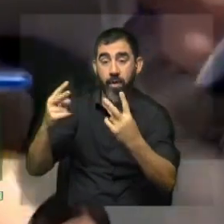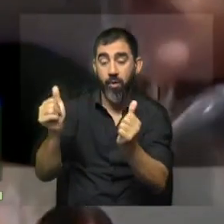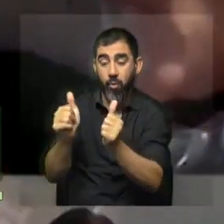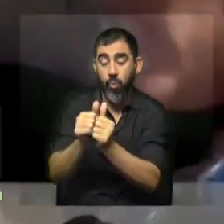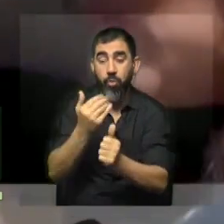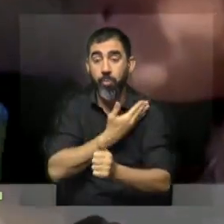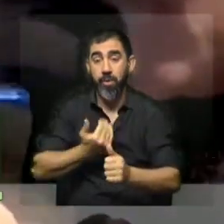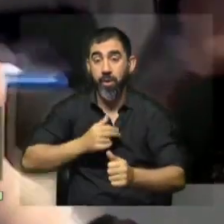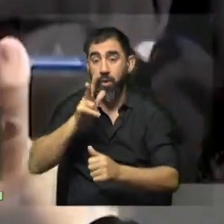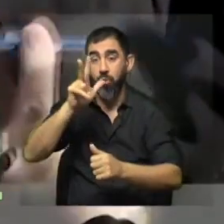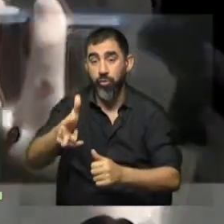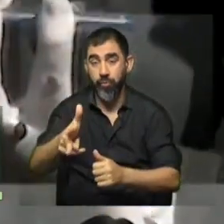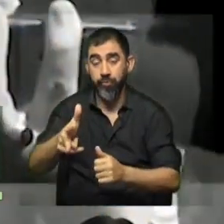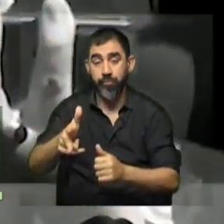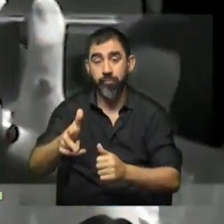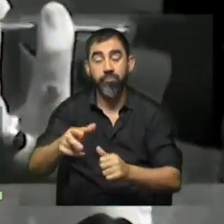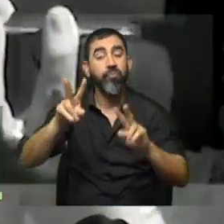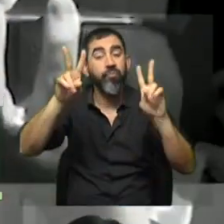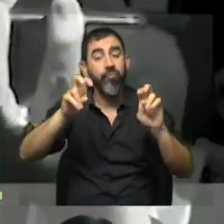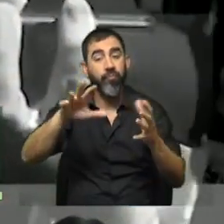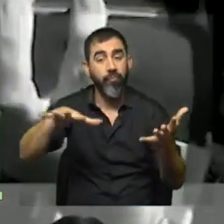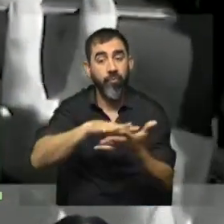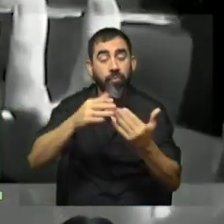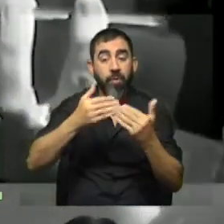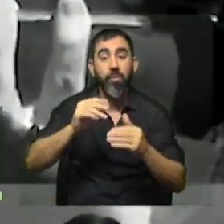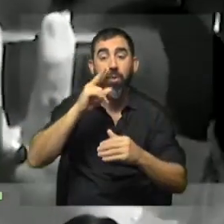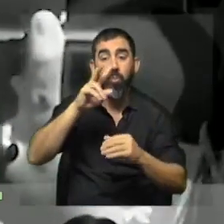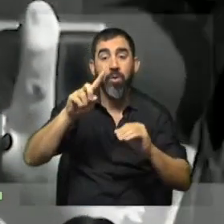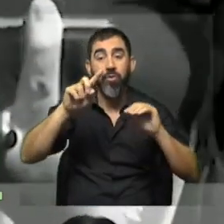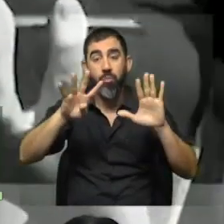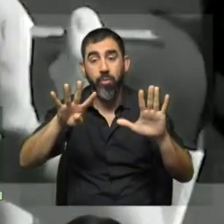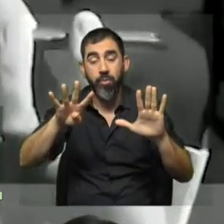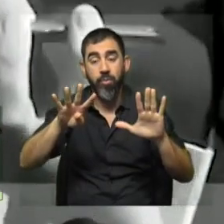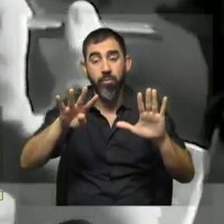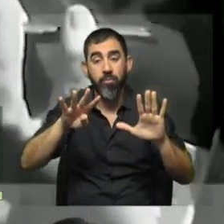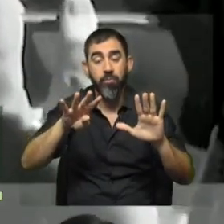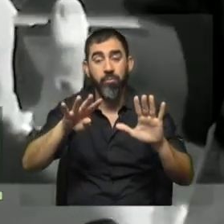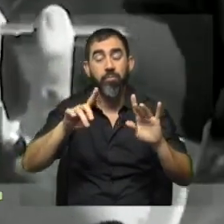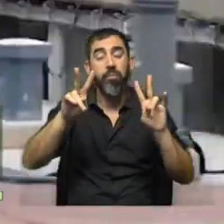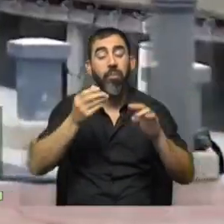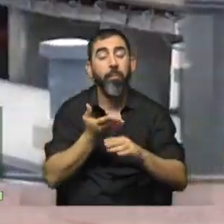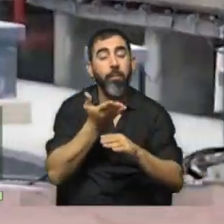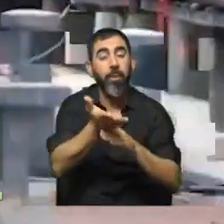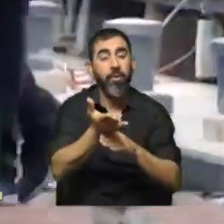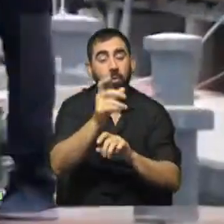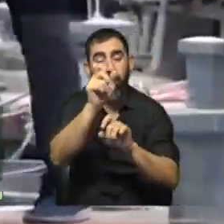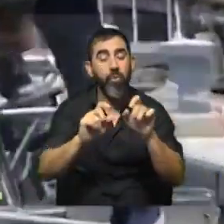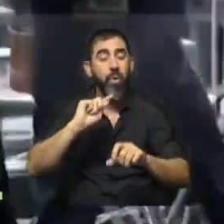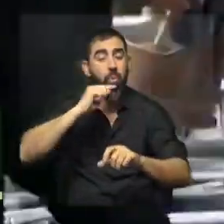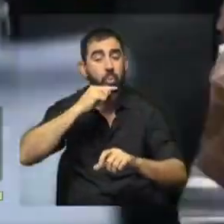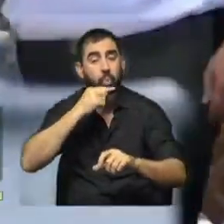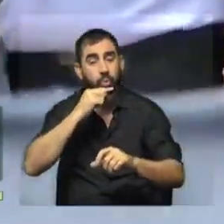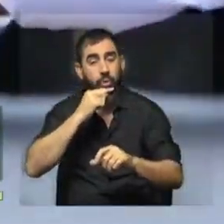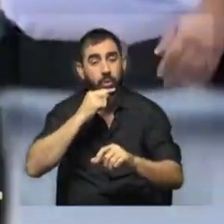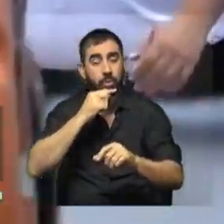y sus hijos. La indagatoria sobre este caso comenzó en 2019 ante un registro inicial de solicitudes de ciudadanos rusos con